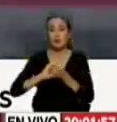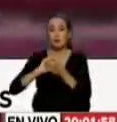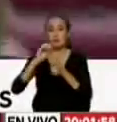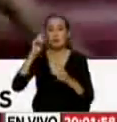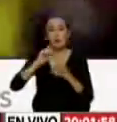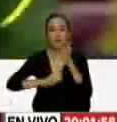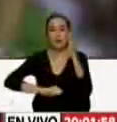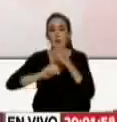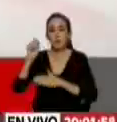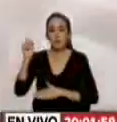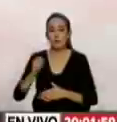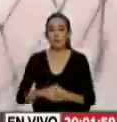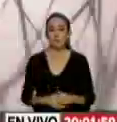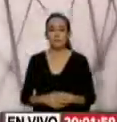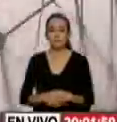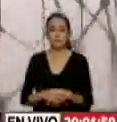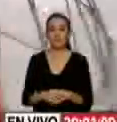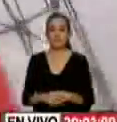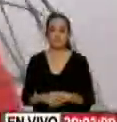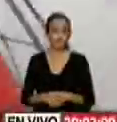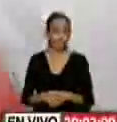aprobados por la FIFA.